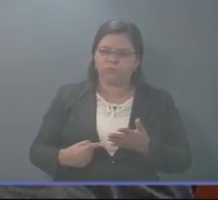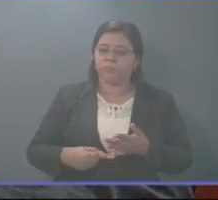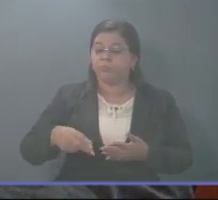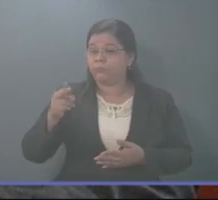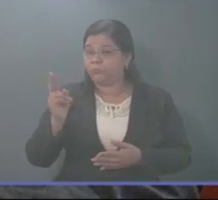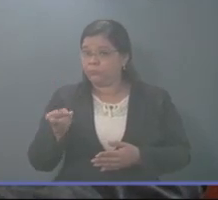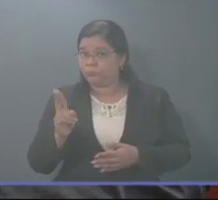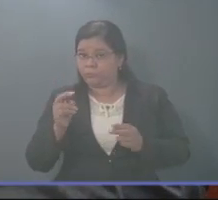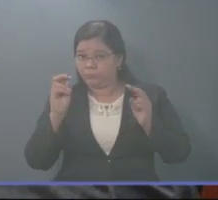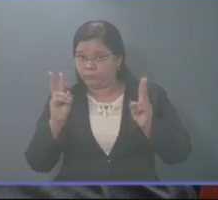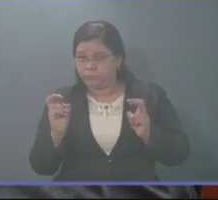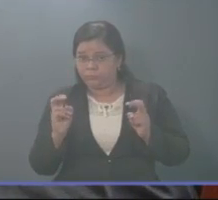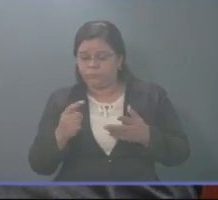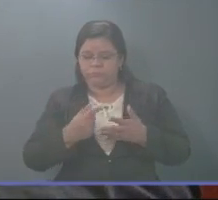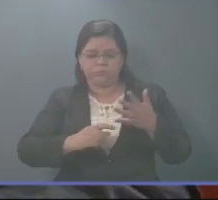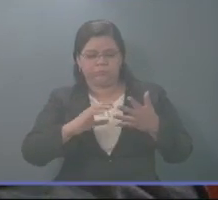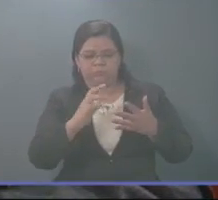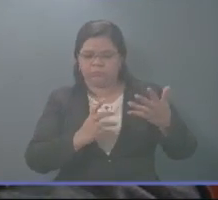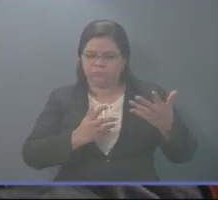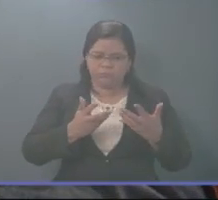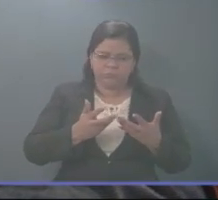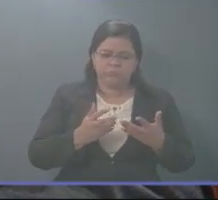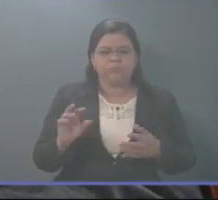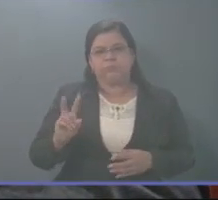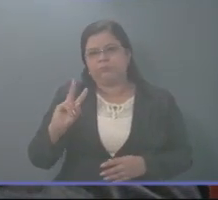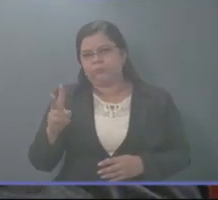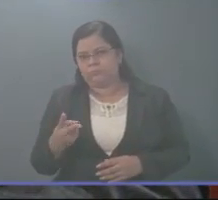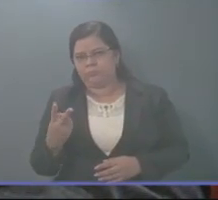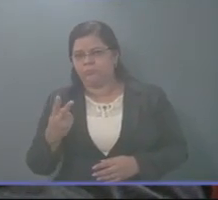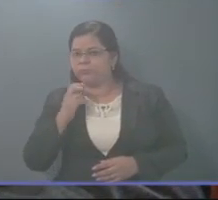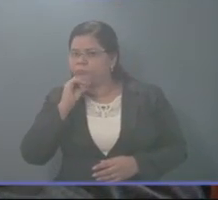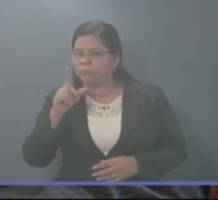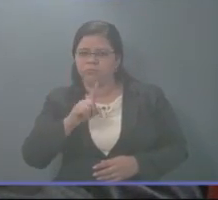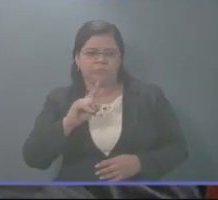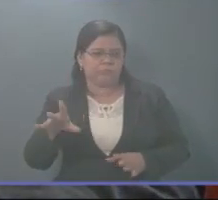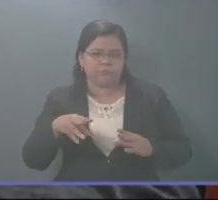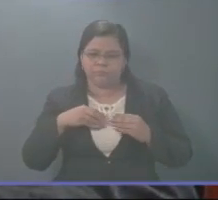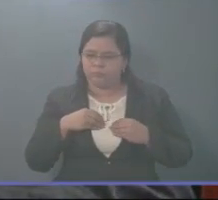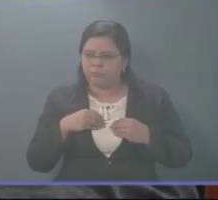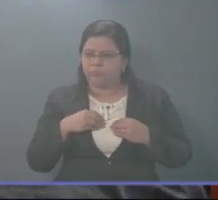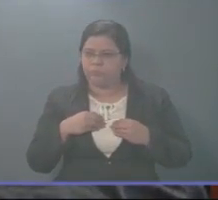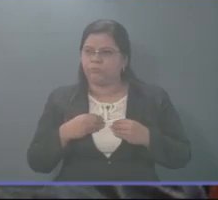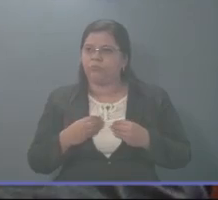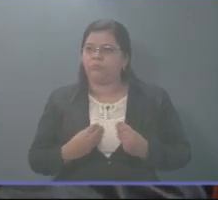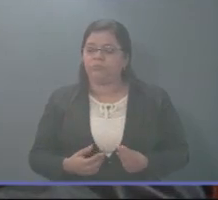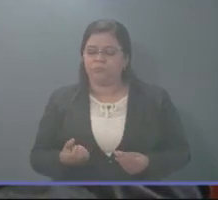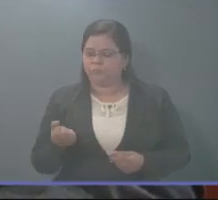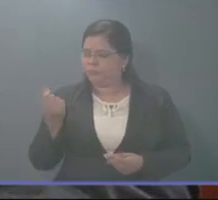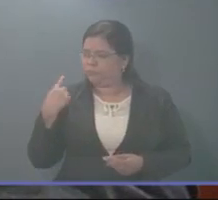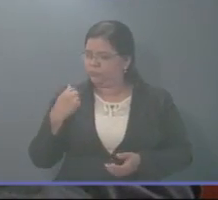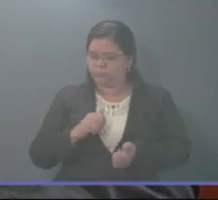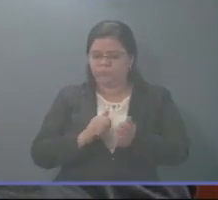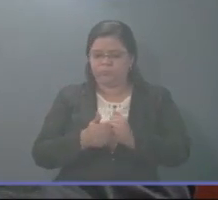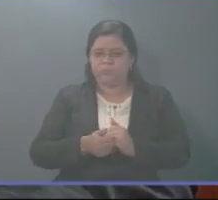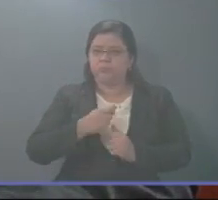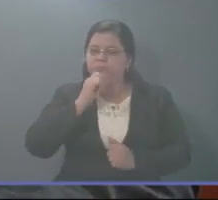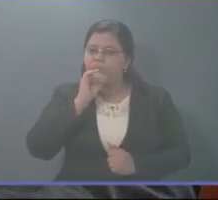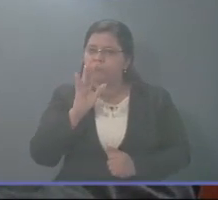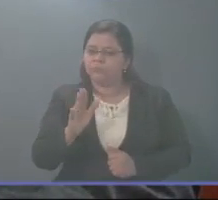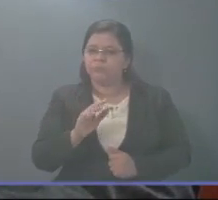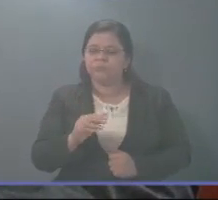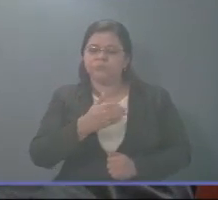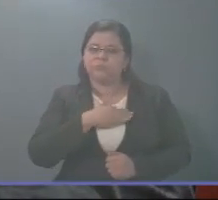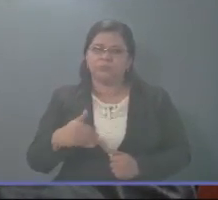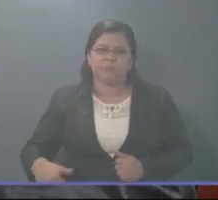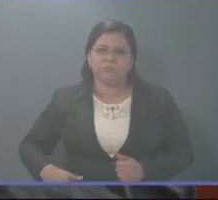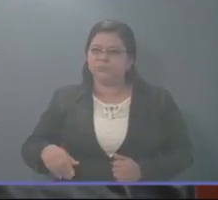Uno por inconstitucional y otro por inconveniente. El que acabamos de superar es el veto por inconveniente.